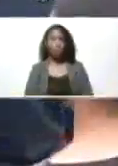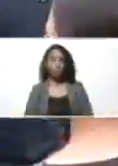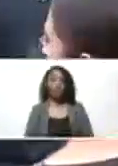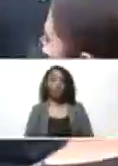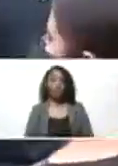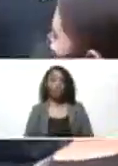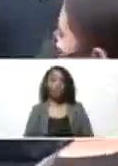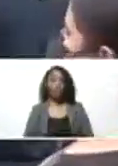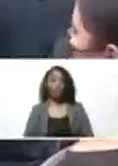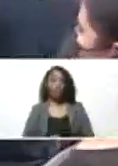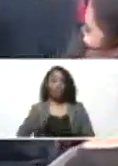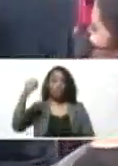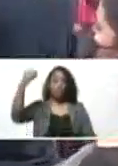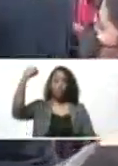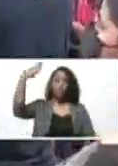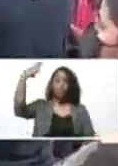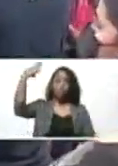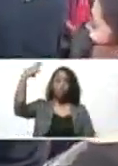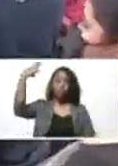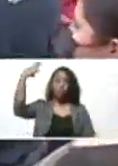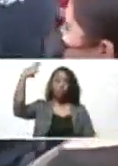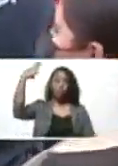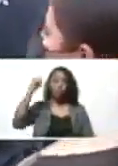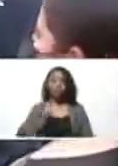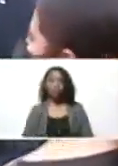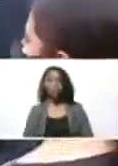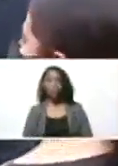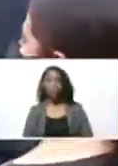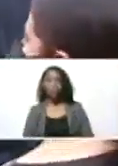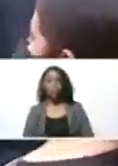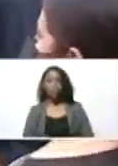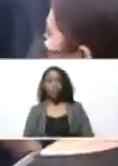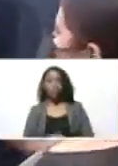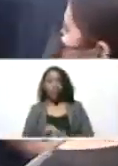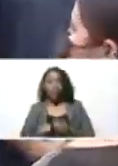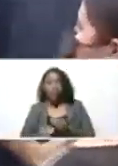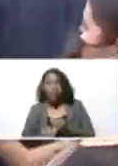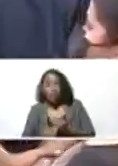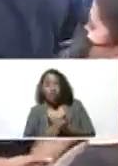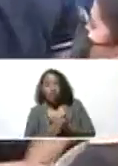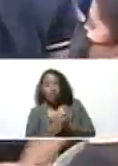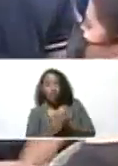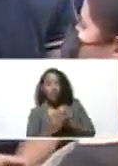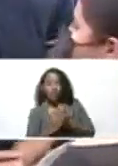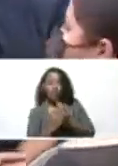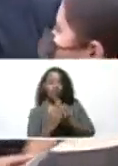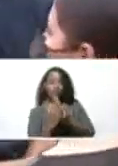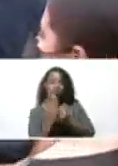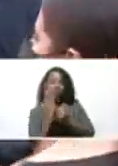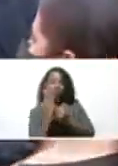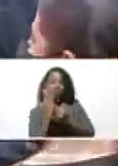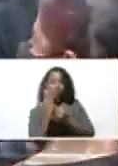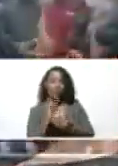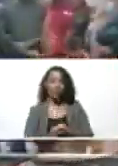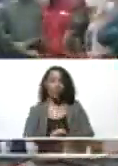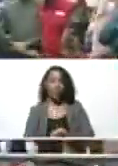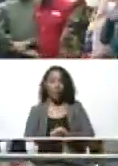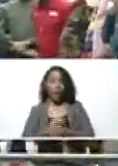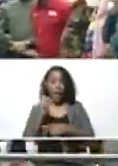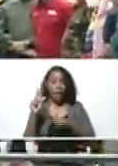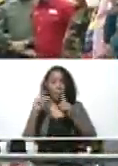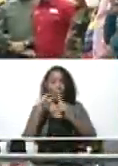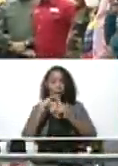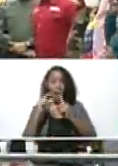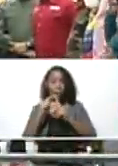Como un sol que sale de la oscuridad en el amanecer, fueron las palabras como